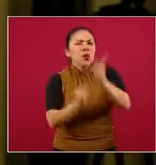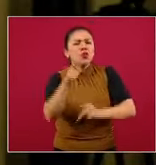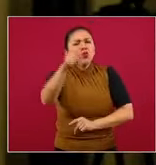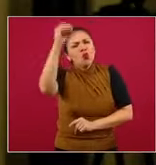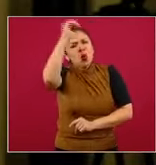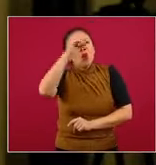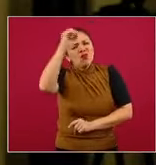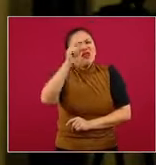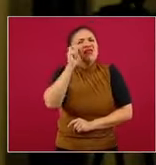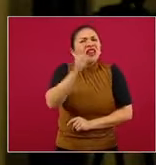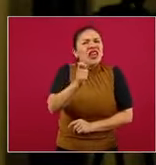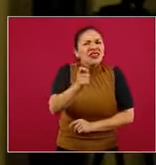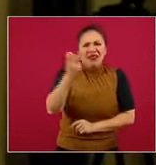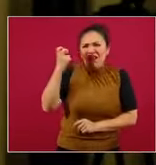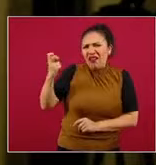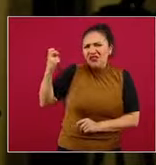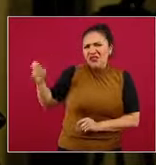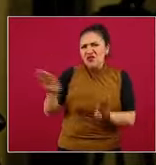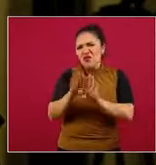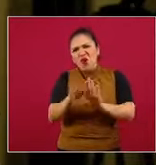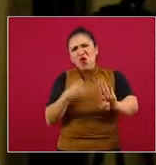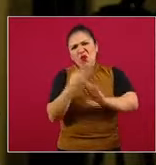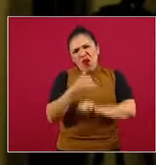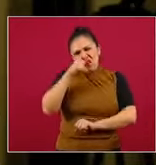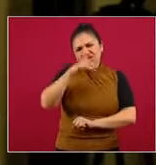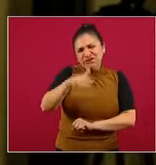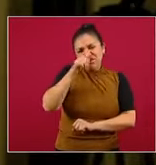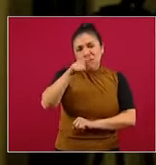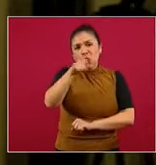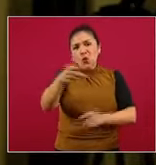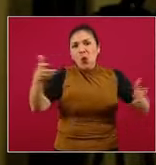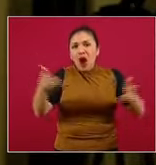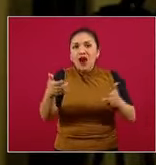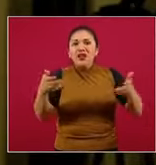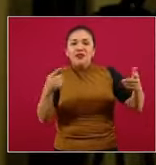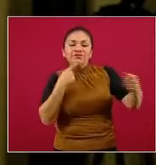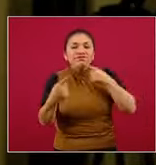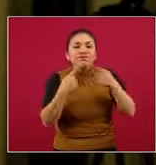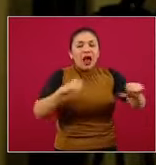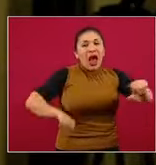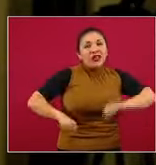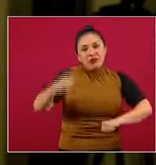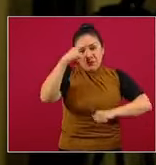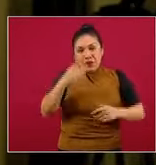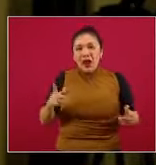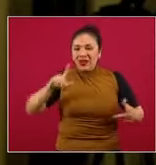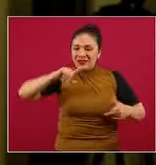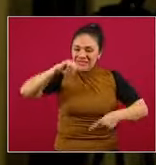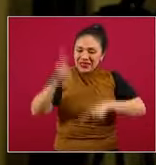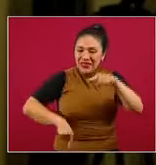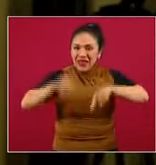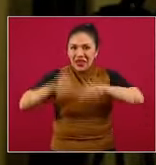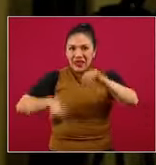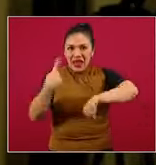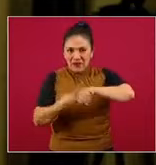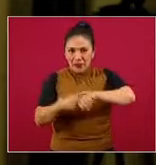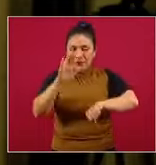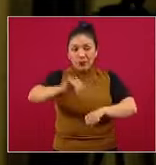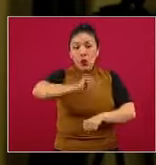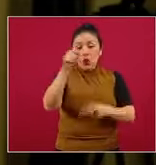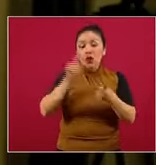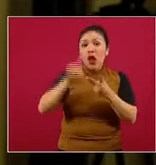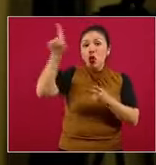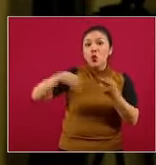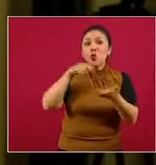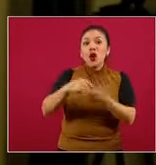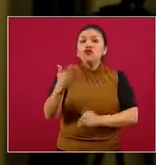opina de esta ofensiva, ¿no?, que hay contra la estrategia que han seguido ustedes para paliar la pandemia? Y otra, en Sonora